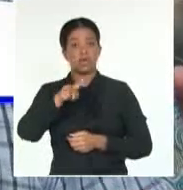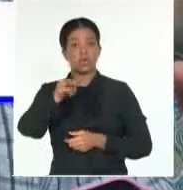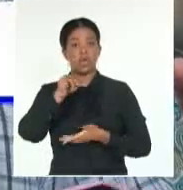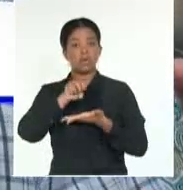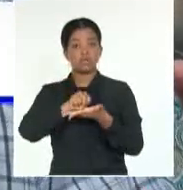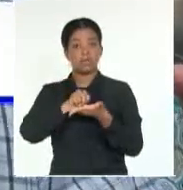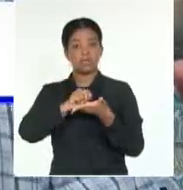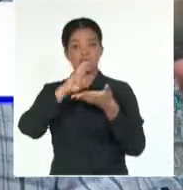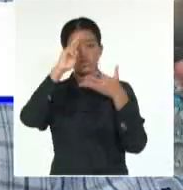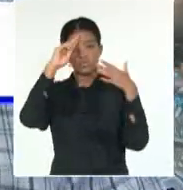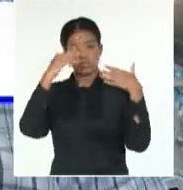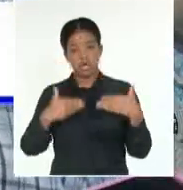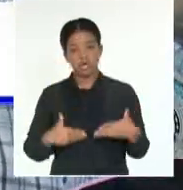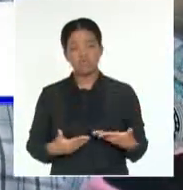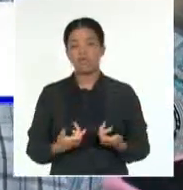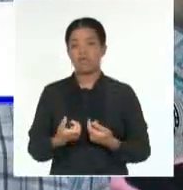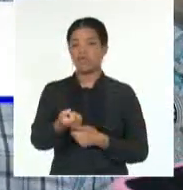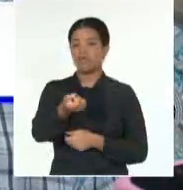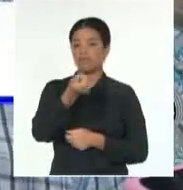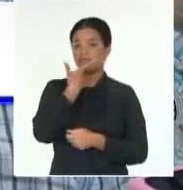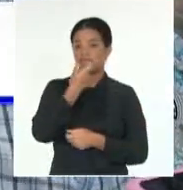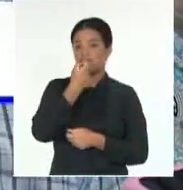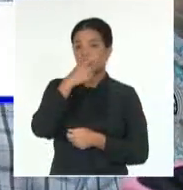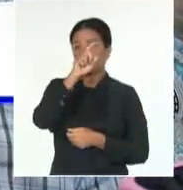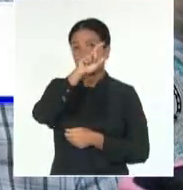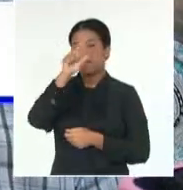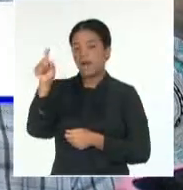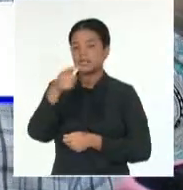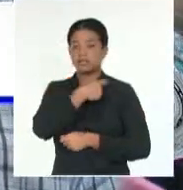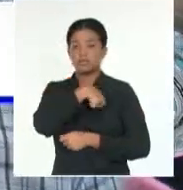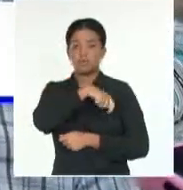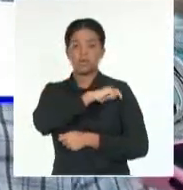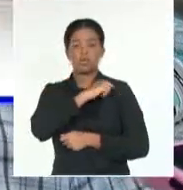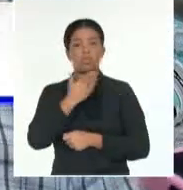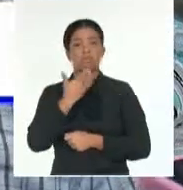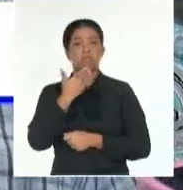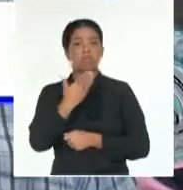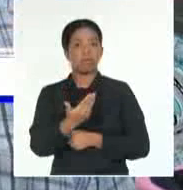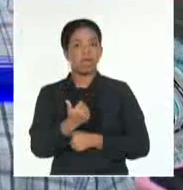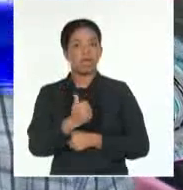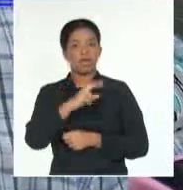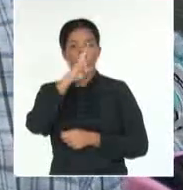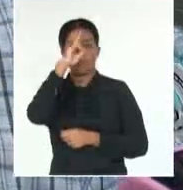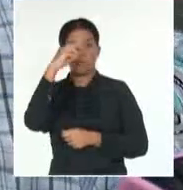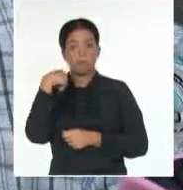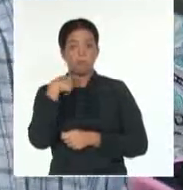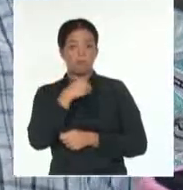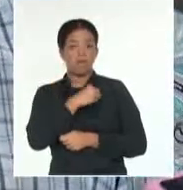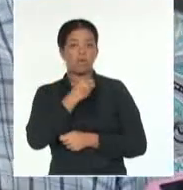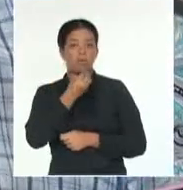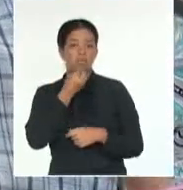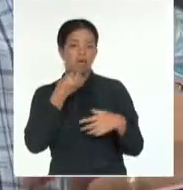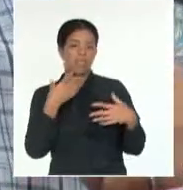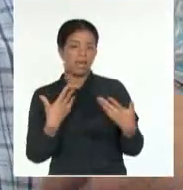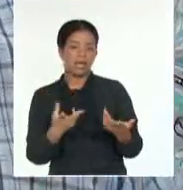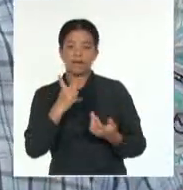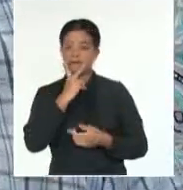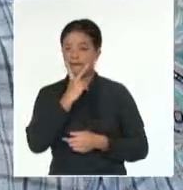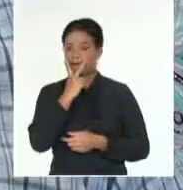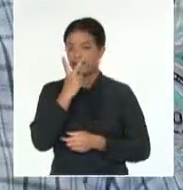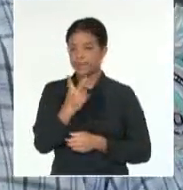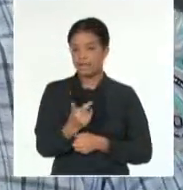salud, de farmacia, de llegar a la población a partir de que el médico pueda dar la consulta. No tiene que